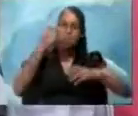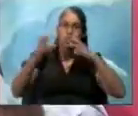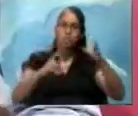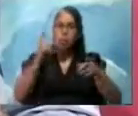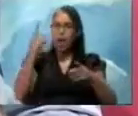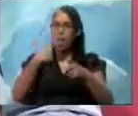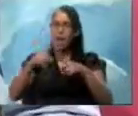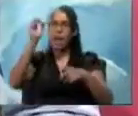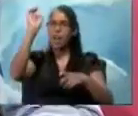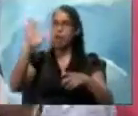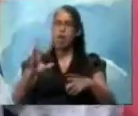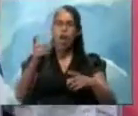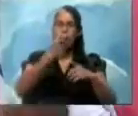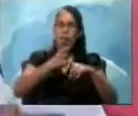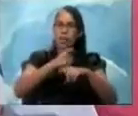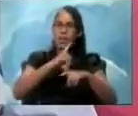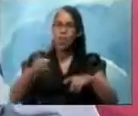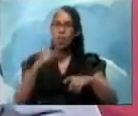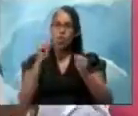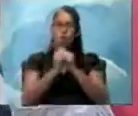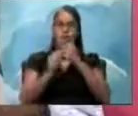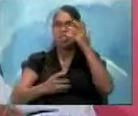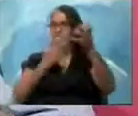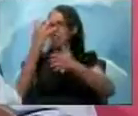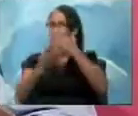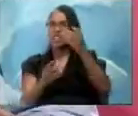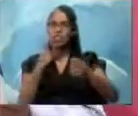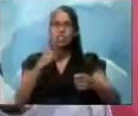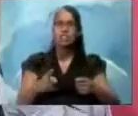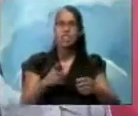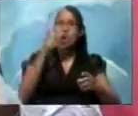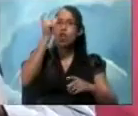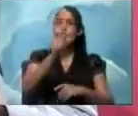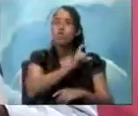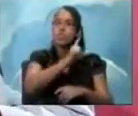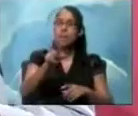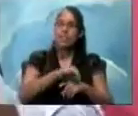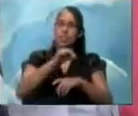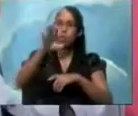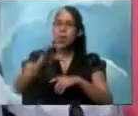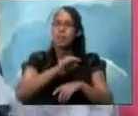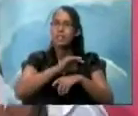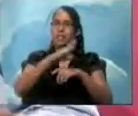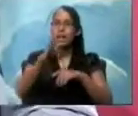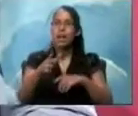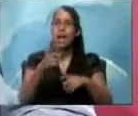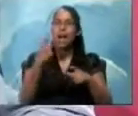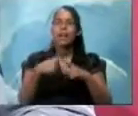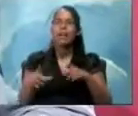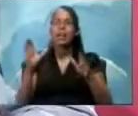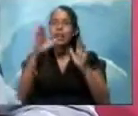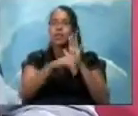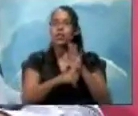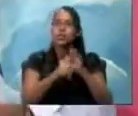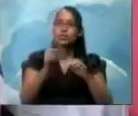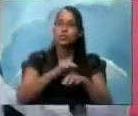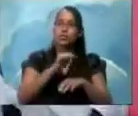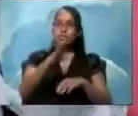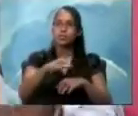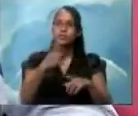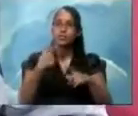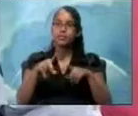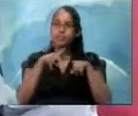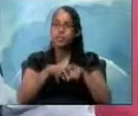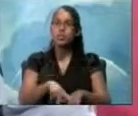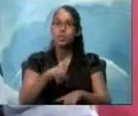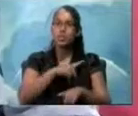con los gritos y le decían, crucifícalo, crucifícalo, pero suéltanos a quien, aquel ladrón, suéltanos a quien, aquel azote